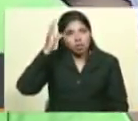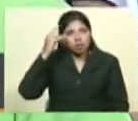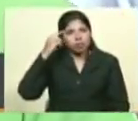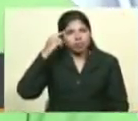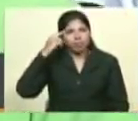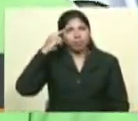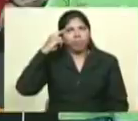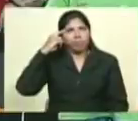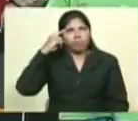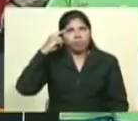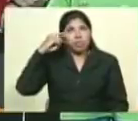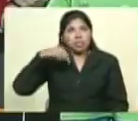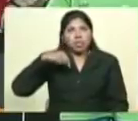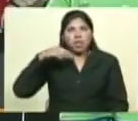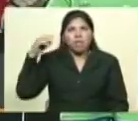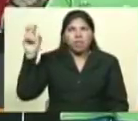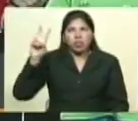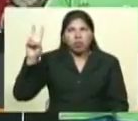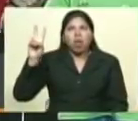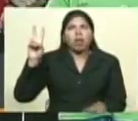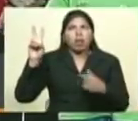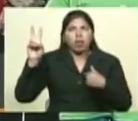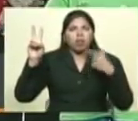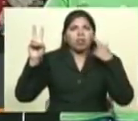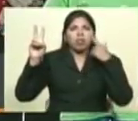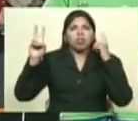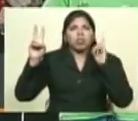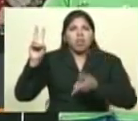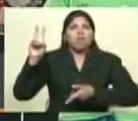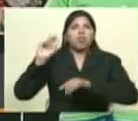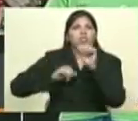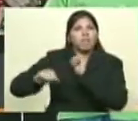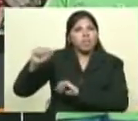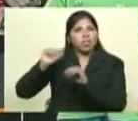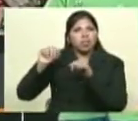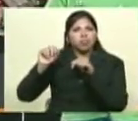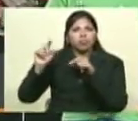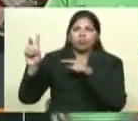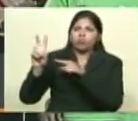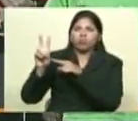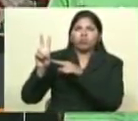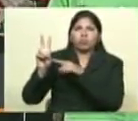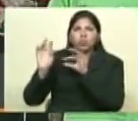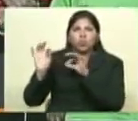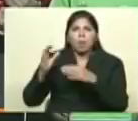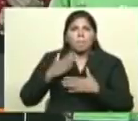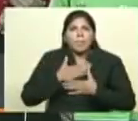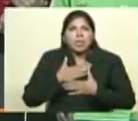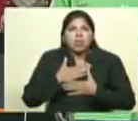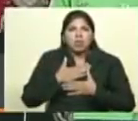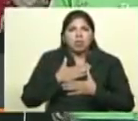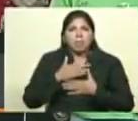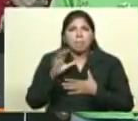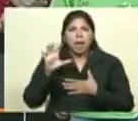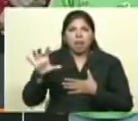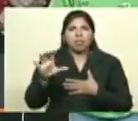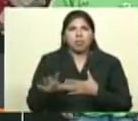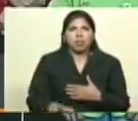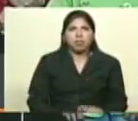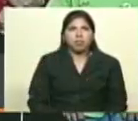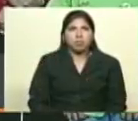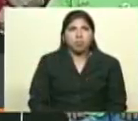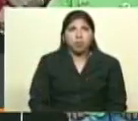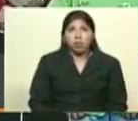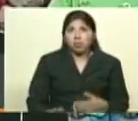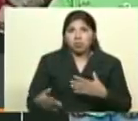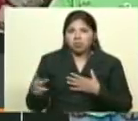de que a Venezuela hay que defenderla, de que Venezuela es nuestra tierra y nuestra patria. Y si no la